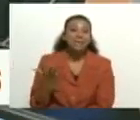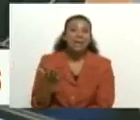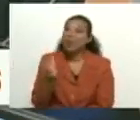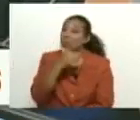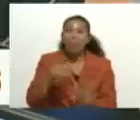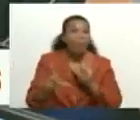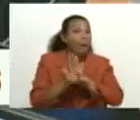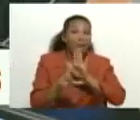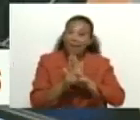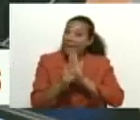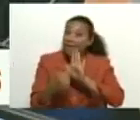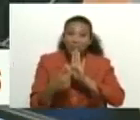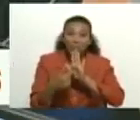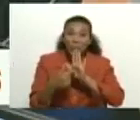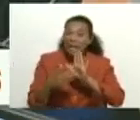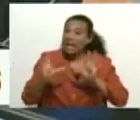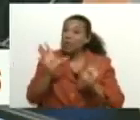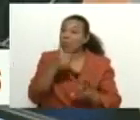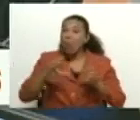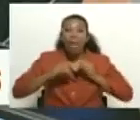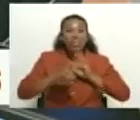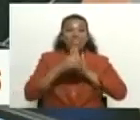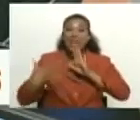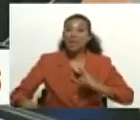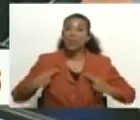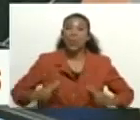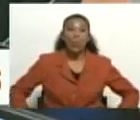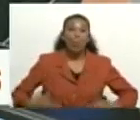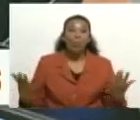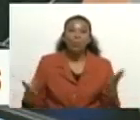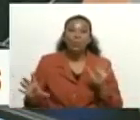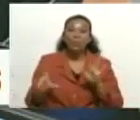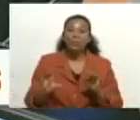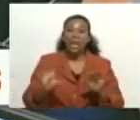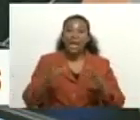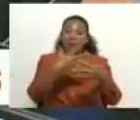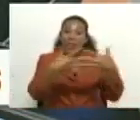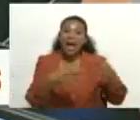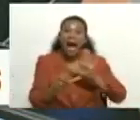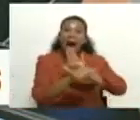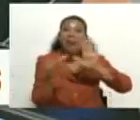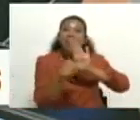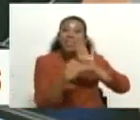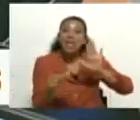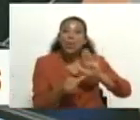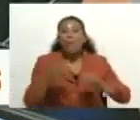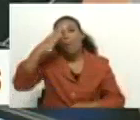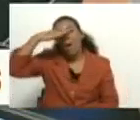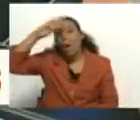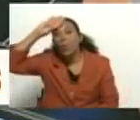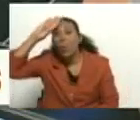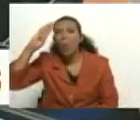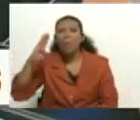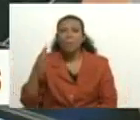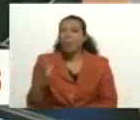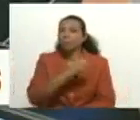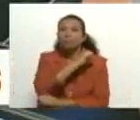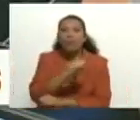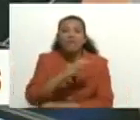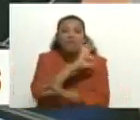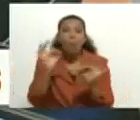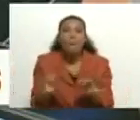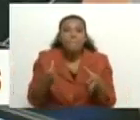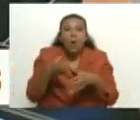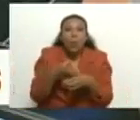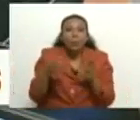ilegales, que violan el Estatuto de Roma, su artículo 7, la República de Cuba ha denunciado como genocidio